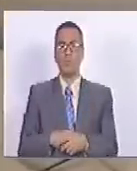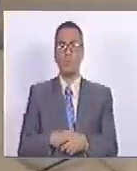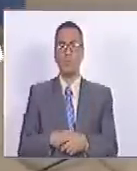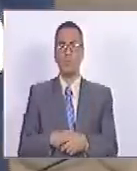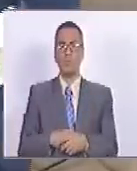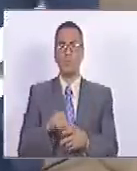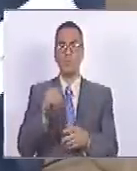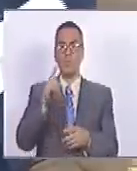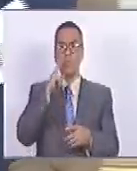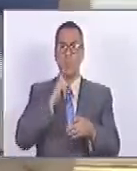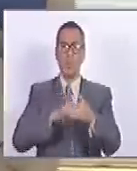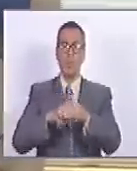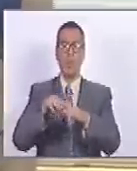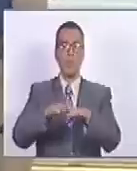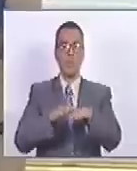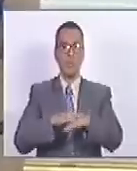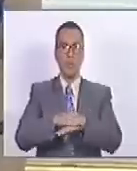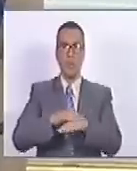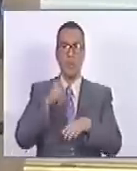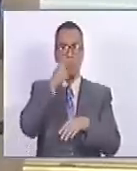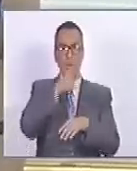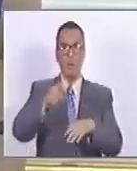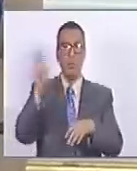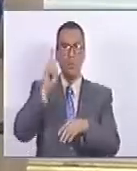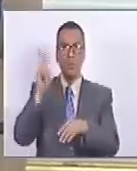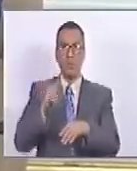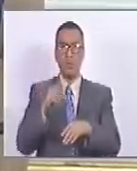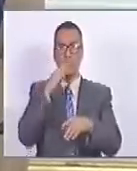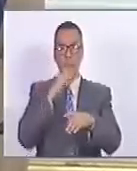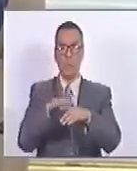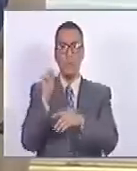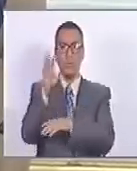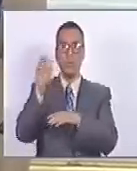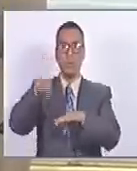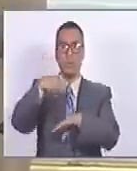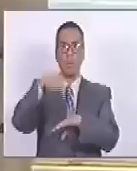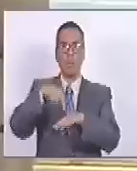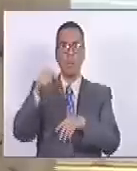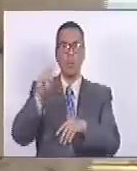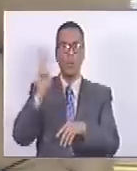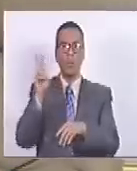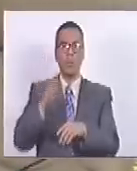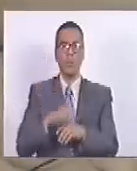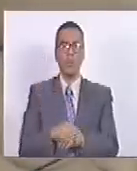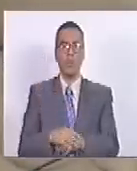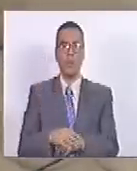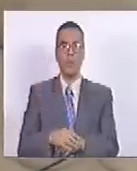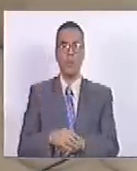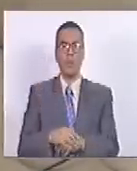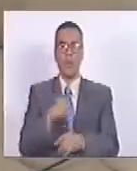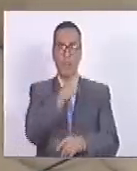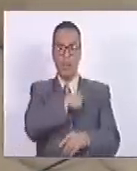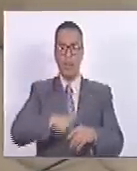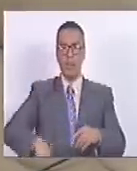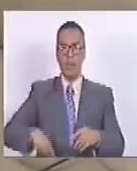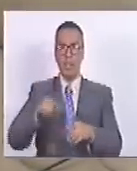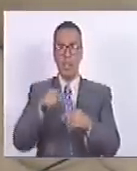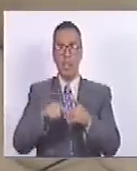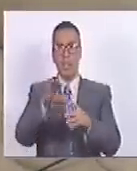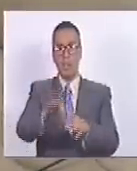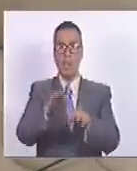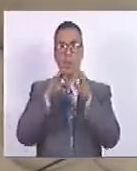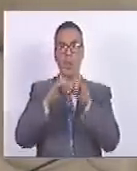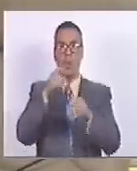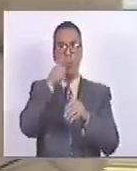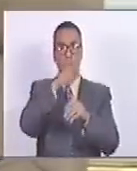al noble pueblo de Venezuela, a la honorable Asamblea Nacional de Venezuela, al presidente que fue electo por el